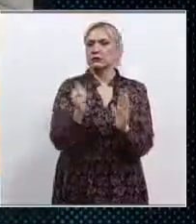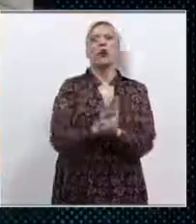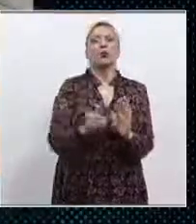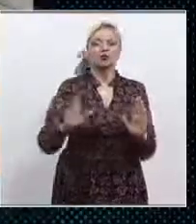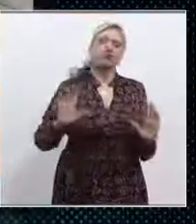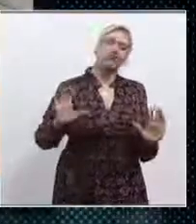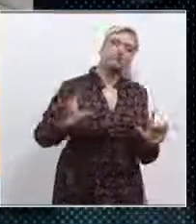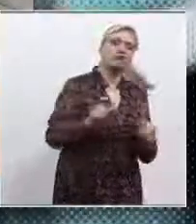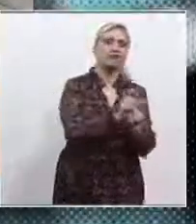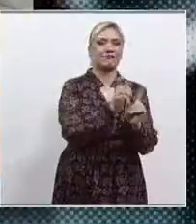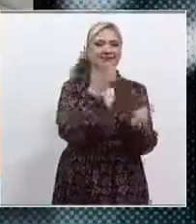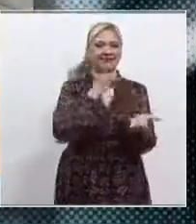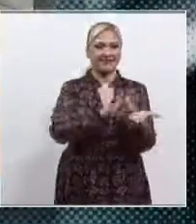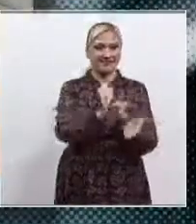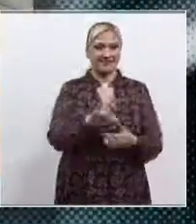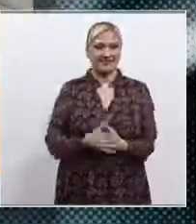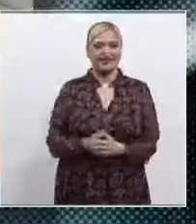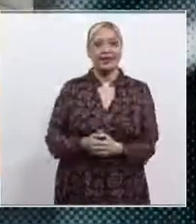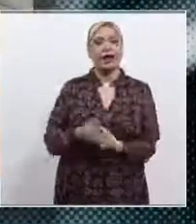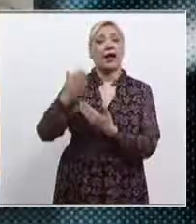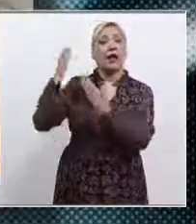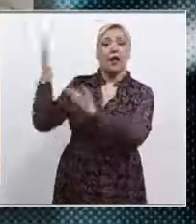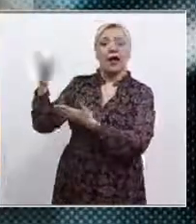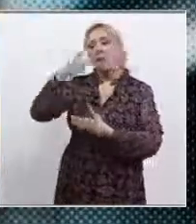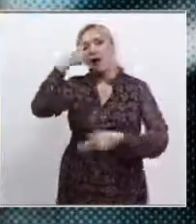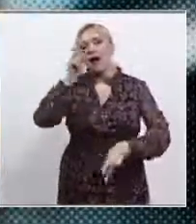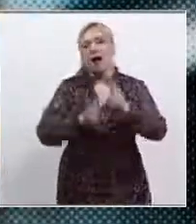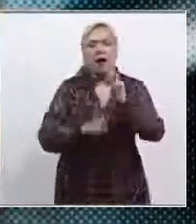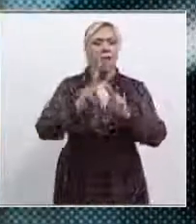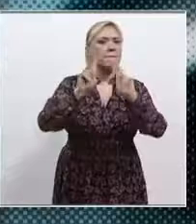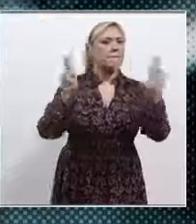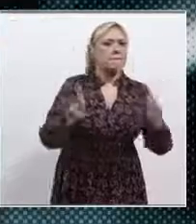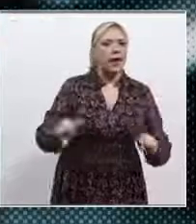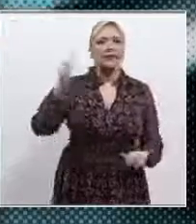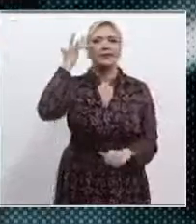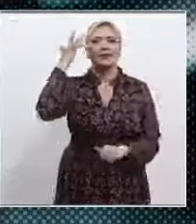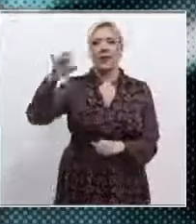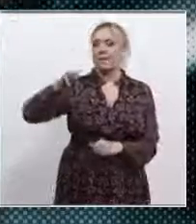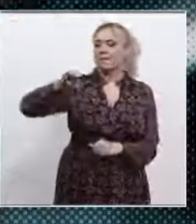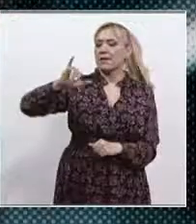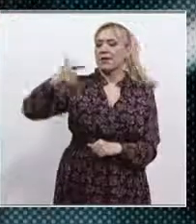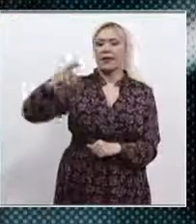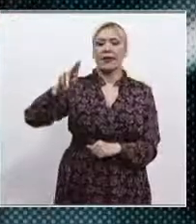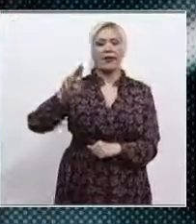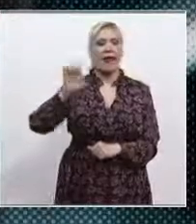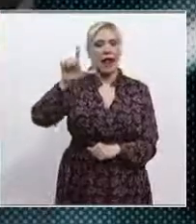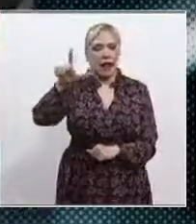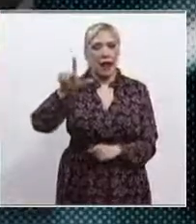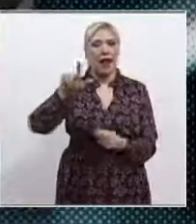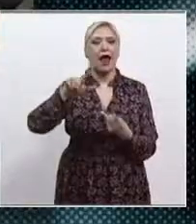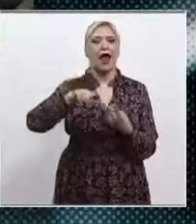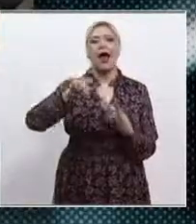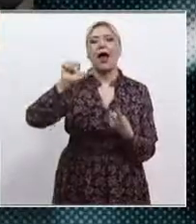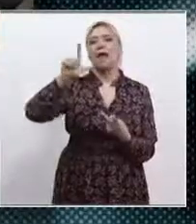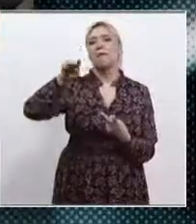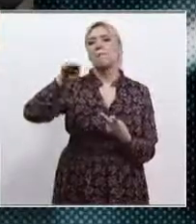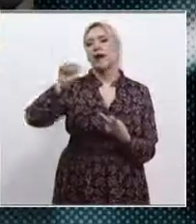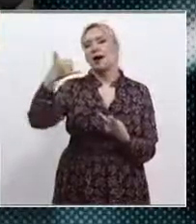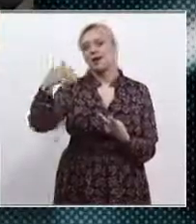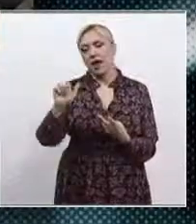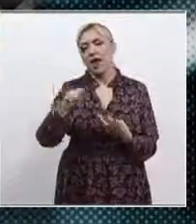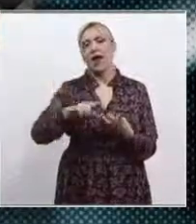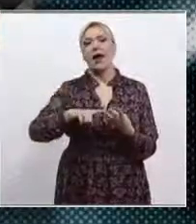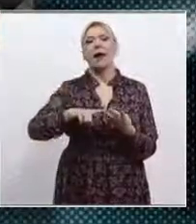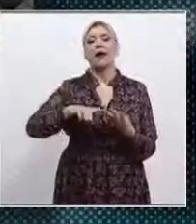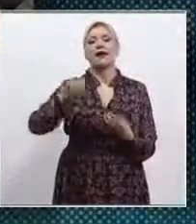Iniciaron funciones los Centros Comunitarios de Paz y Diálogo de San Miguel Sinancantepec y San Miguel Almaya en el Estado de México,